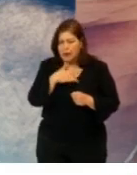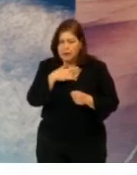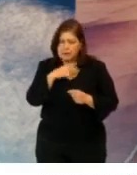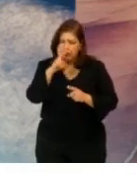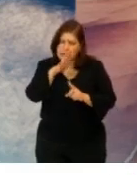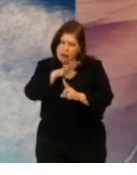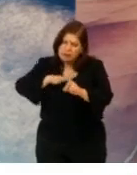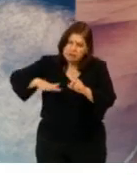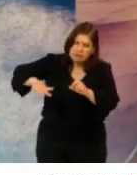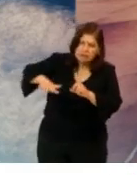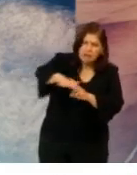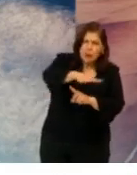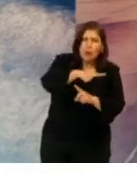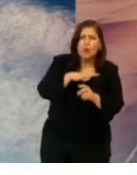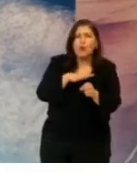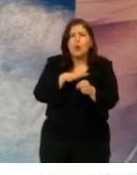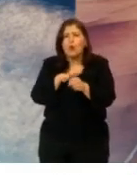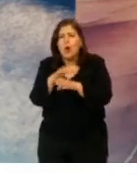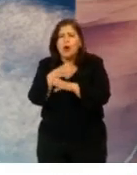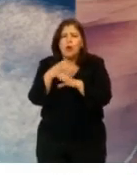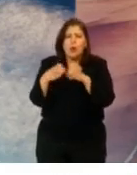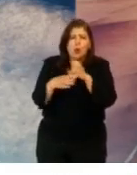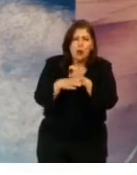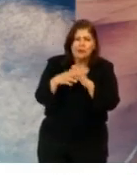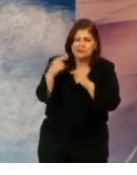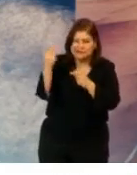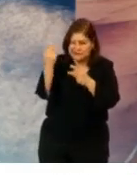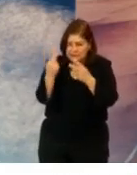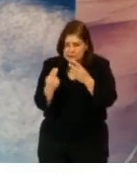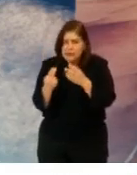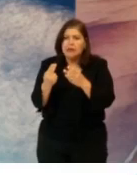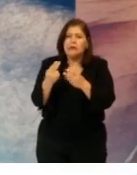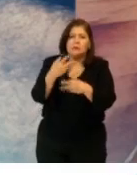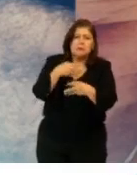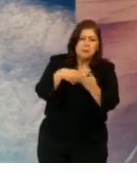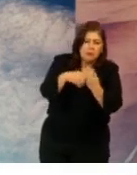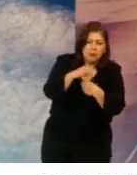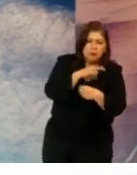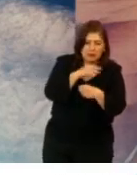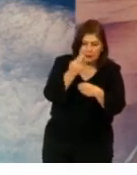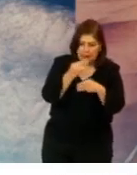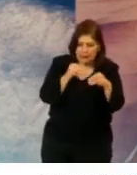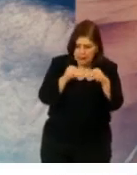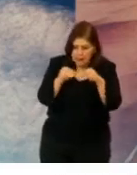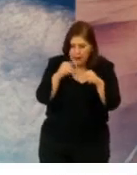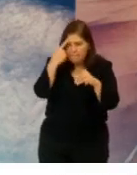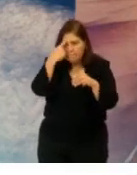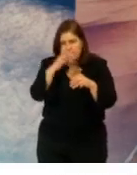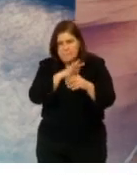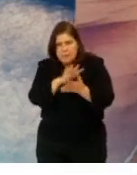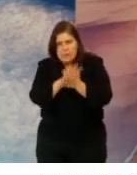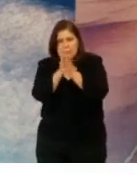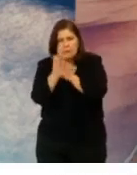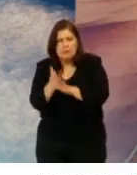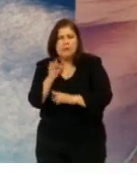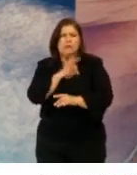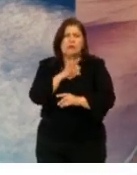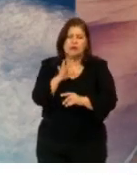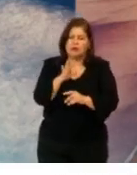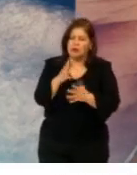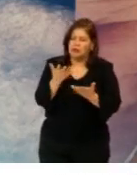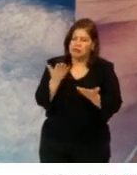oferta, y qué de esa oferta contemporánea tiene sentido mover, transformar, regular,